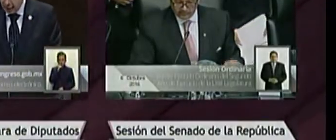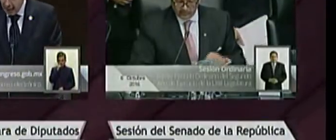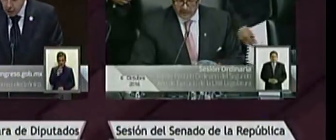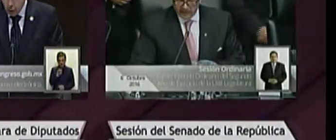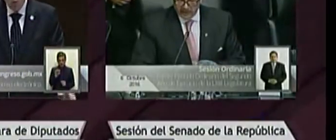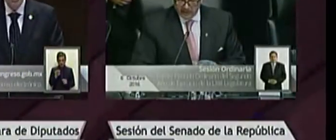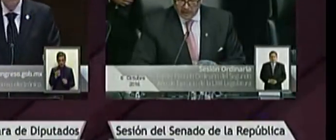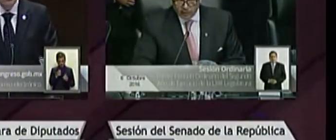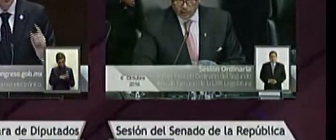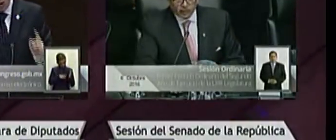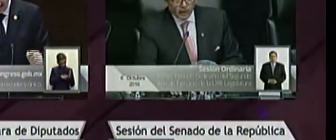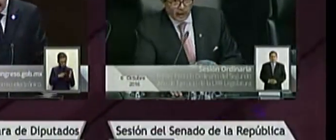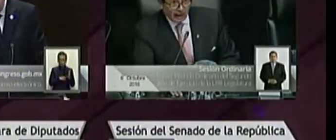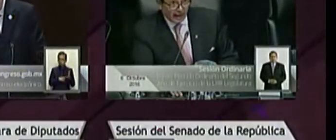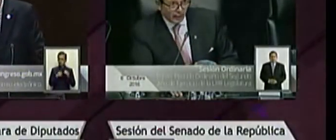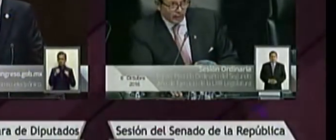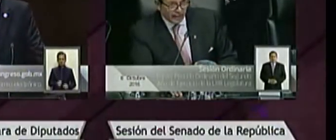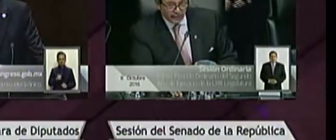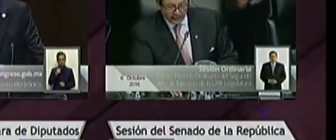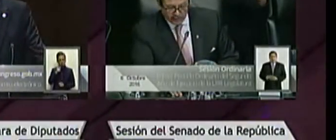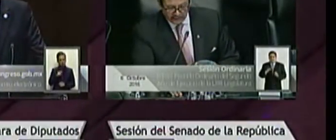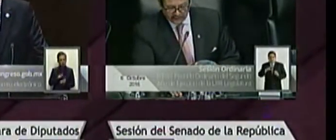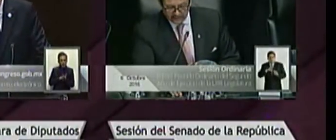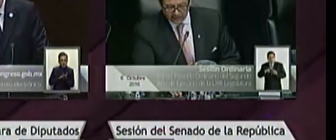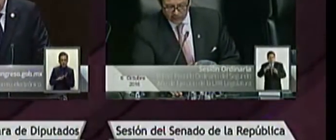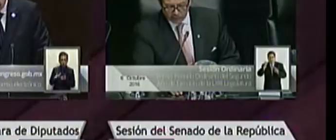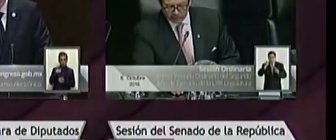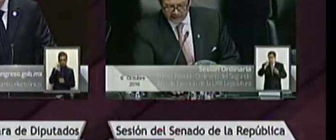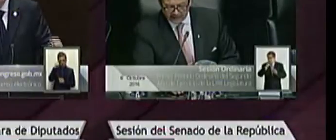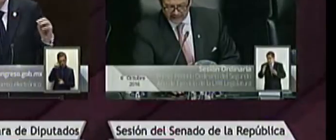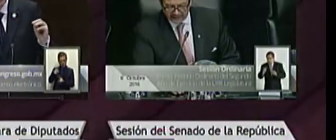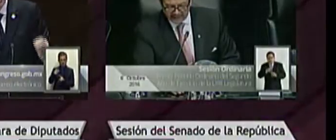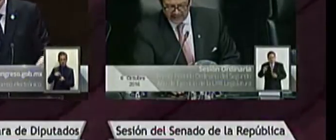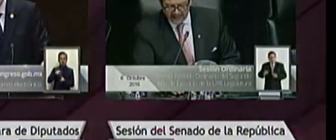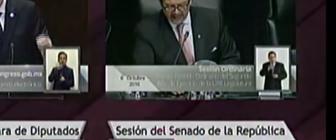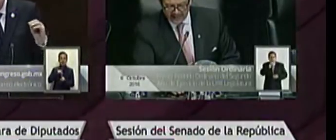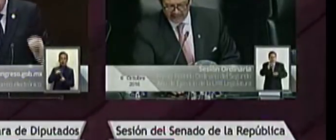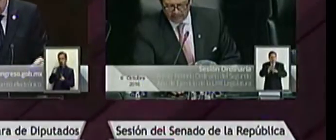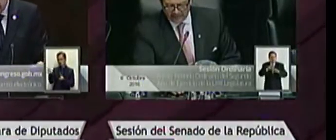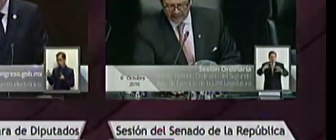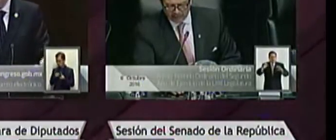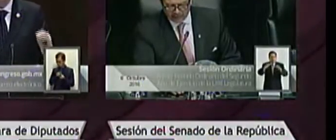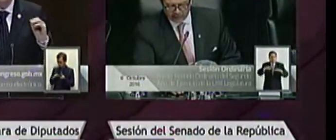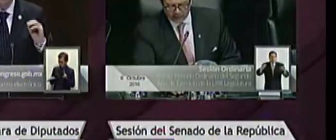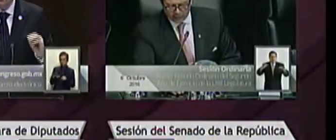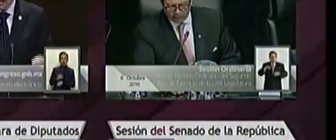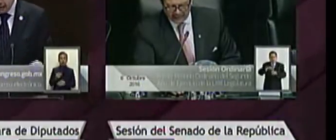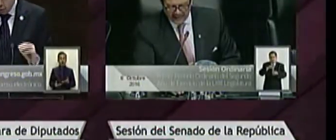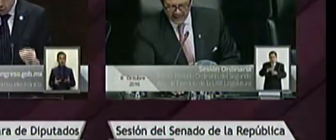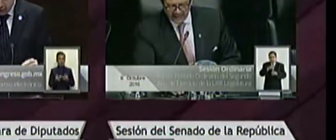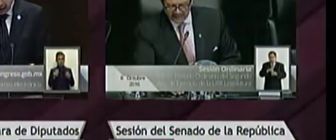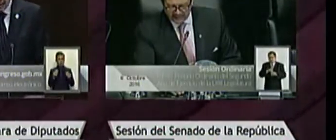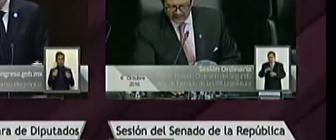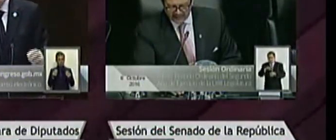reforma detonará un beneficio colateral, ya que millones de mexicanos que actualmente sacrifican su